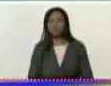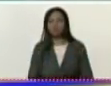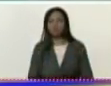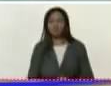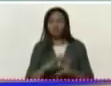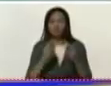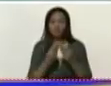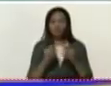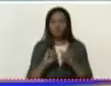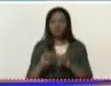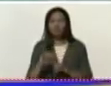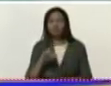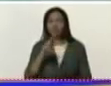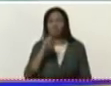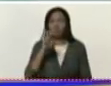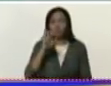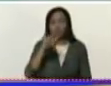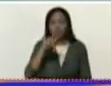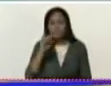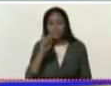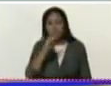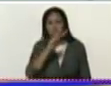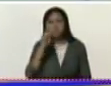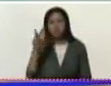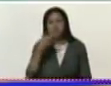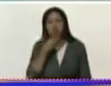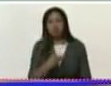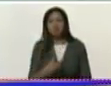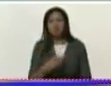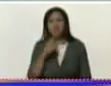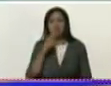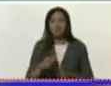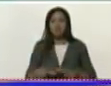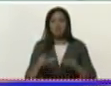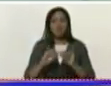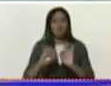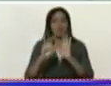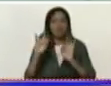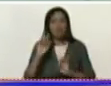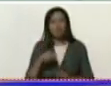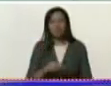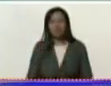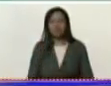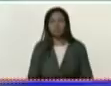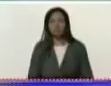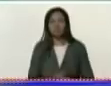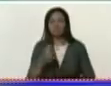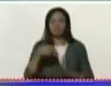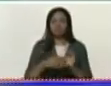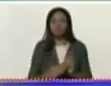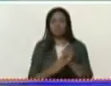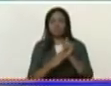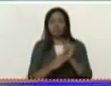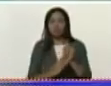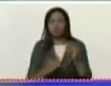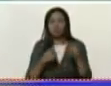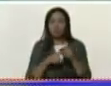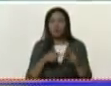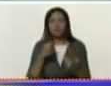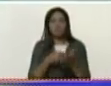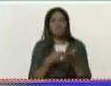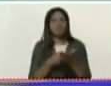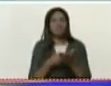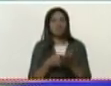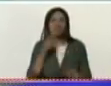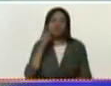Beluepa, asaltado el 22 de diciembre, aquí en Cali, bajo la dirección y conducción y financiamiento